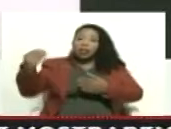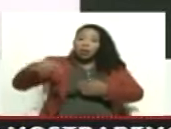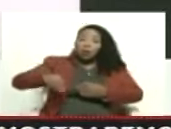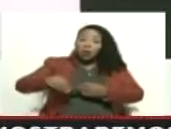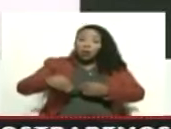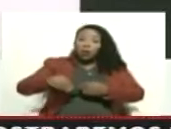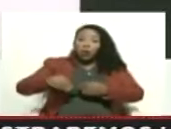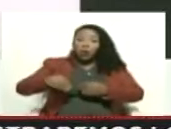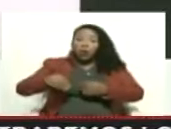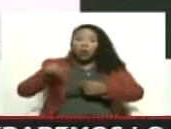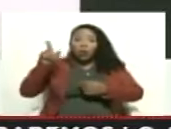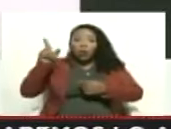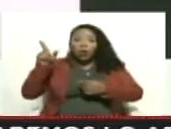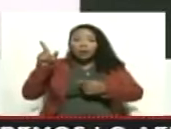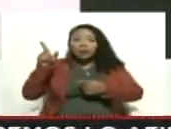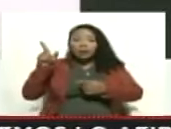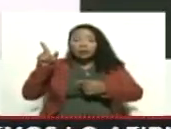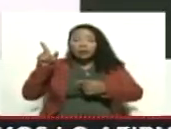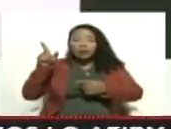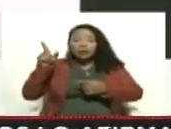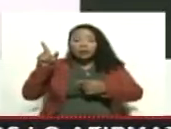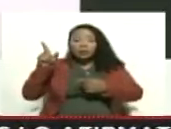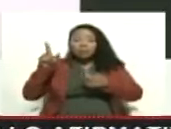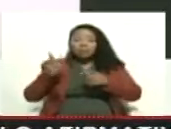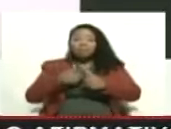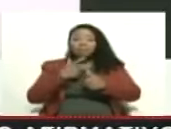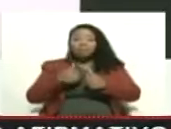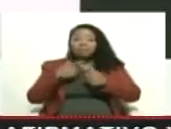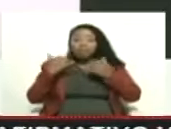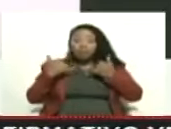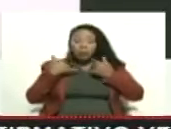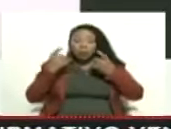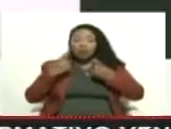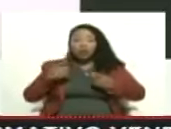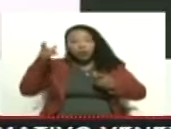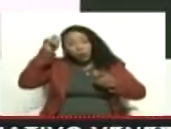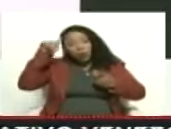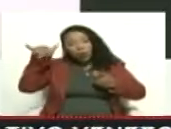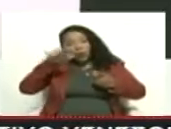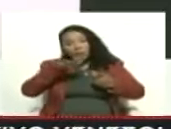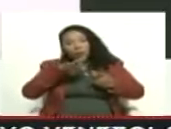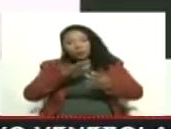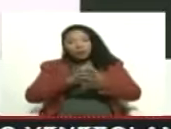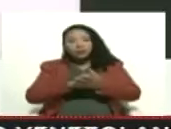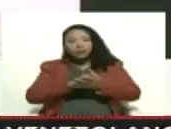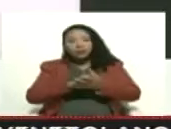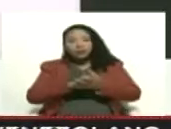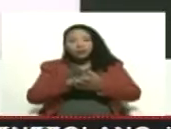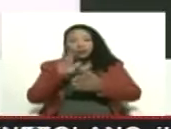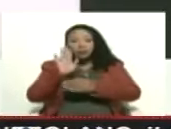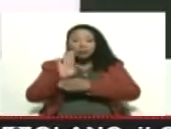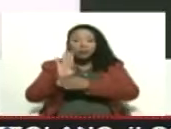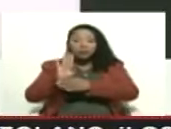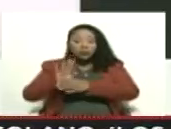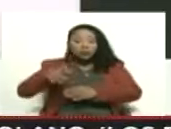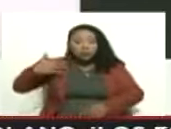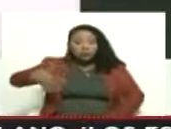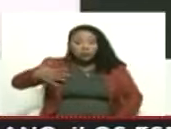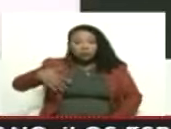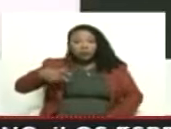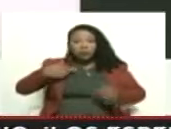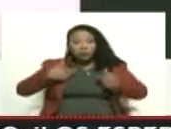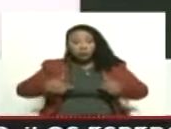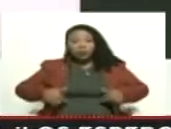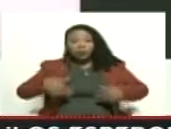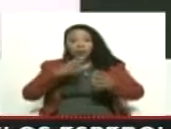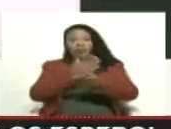de no intervención y autodeterminación de los pueblos la garantía universal indivisible de los Derechos Humanos la democratización de